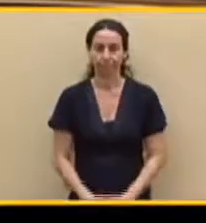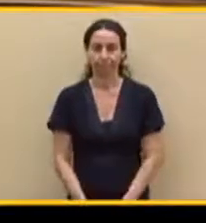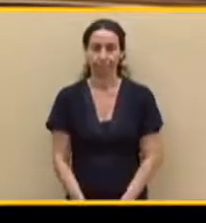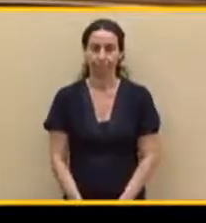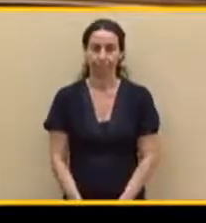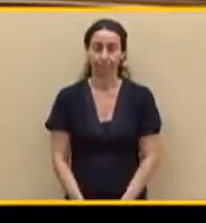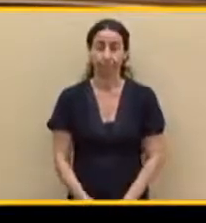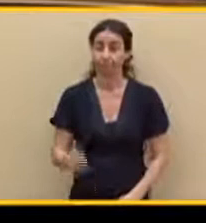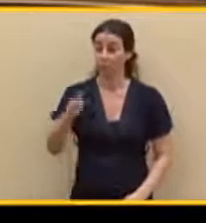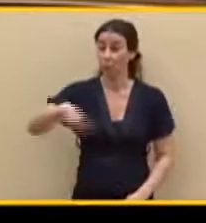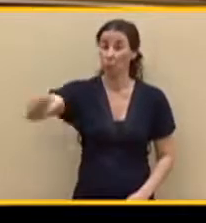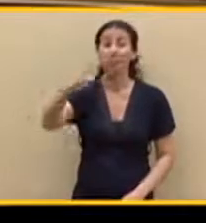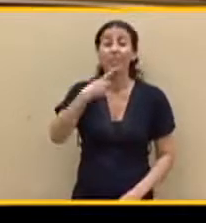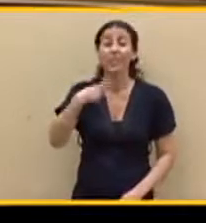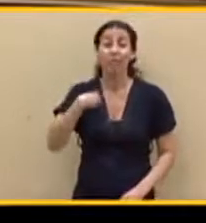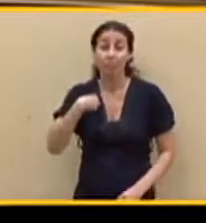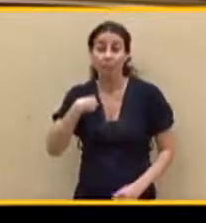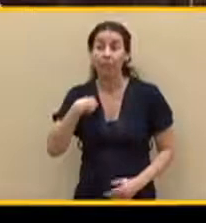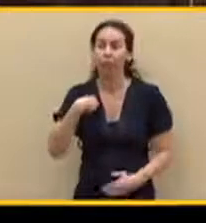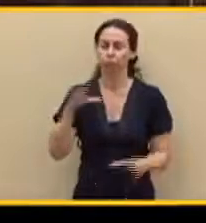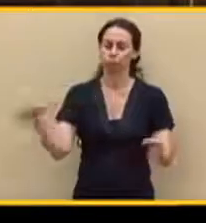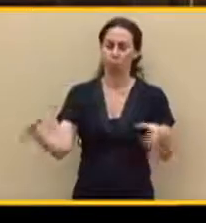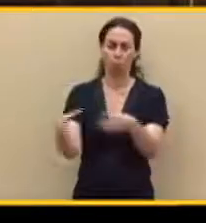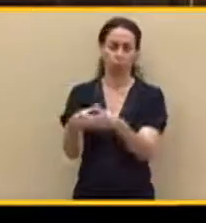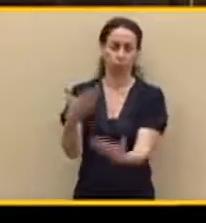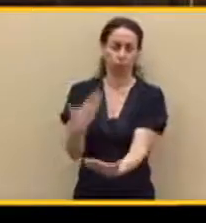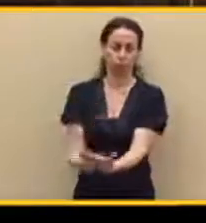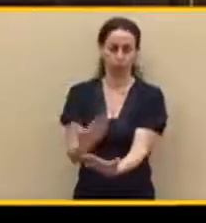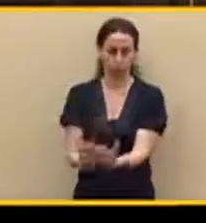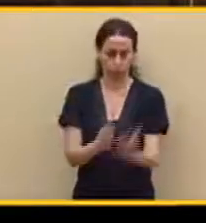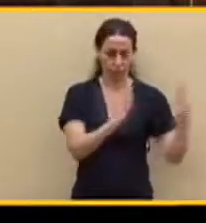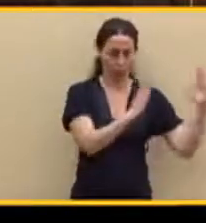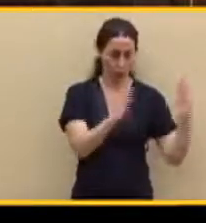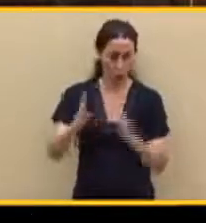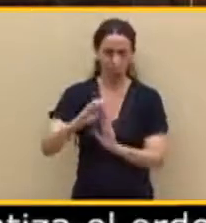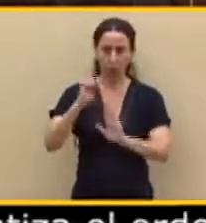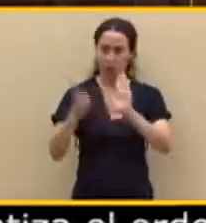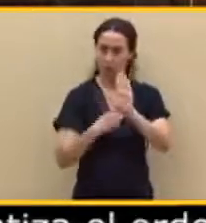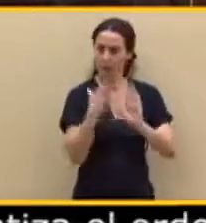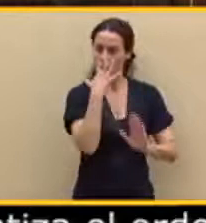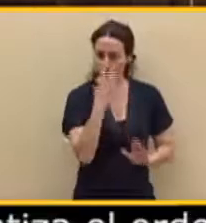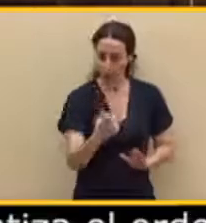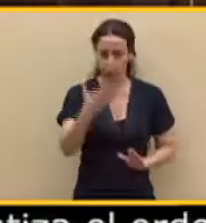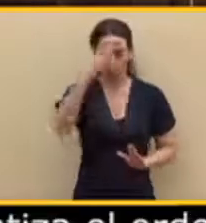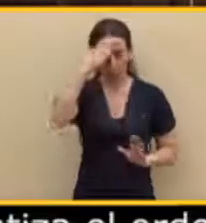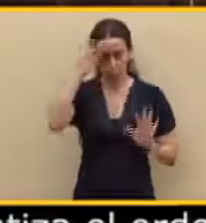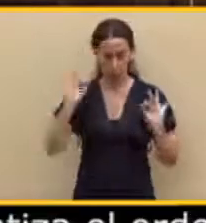ustedes dicen que son el partido que garantiza el orden, la ley, lo serio y lo sensato.